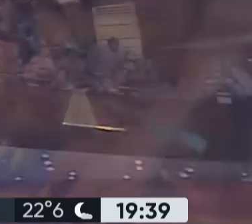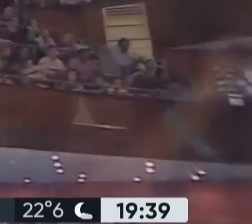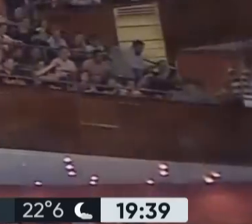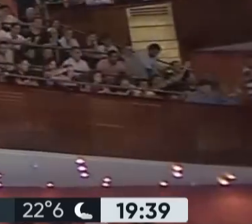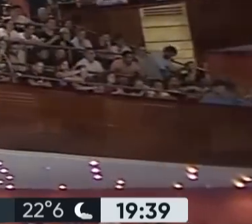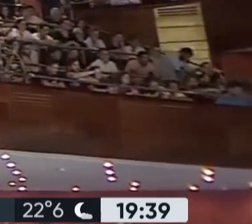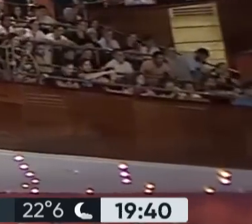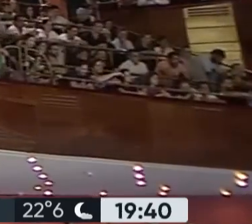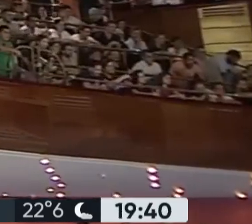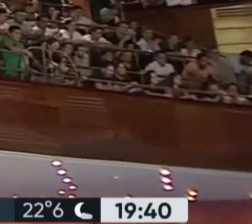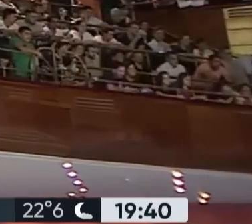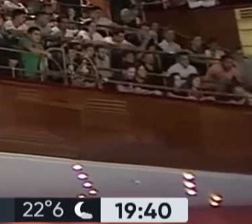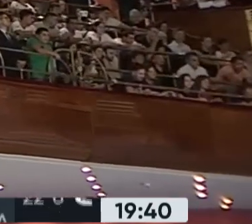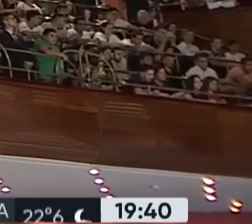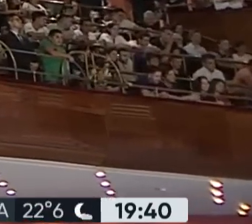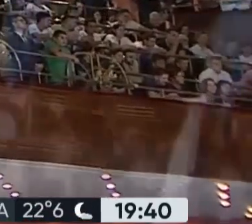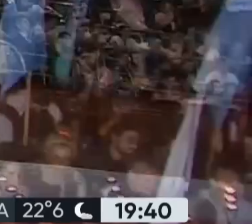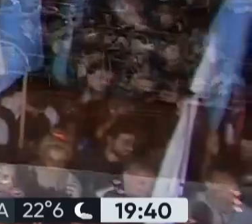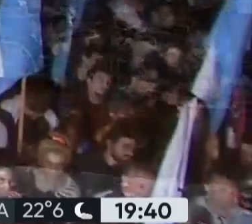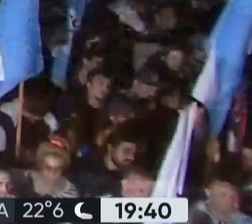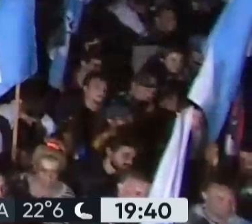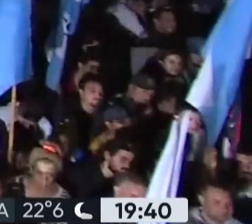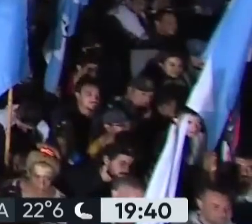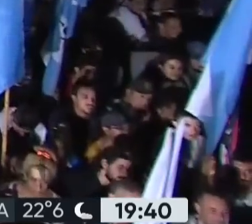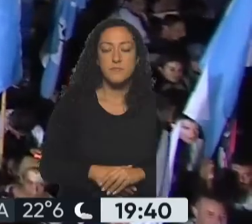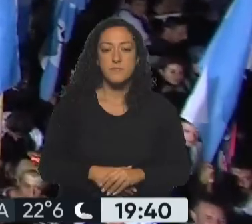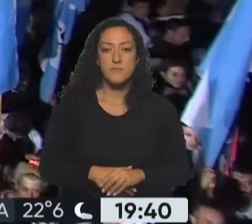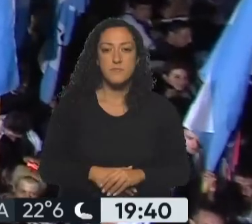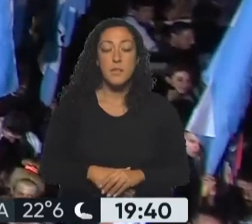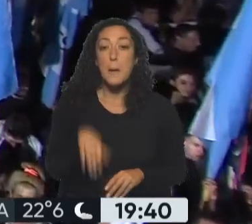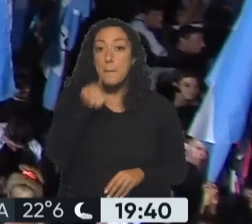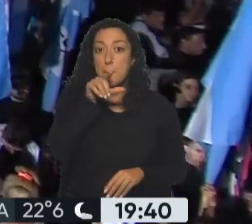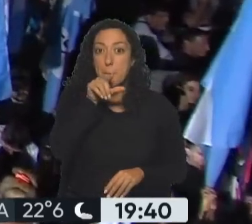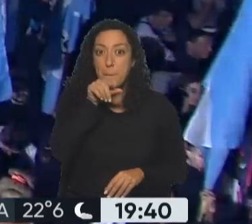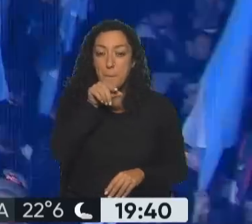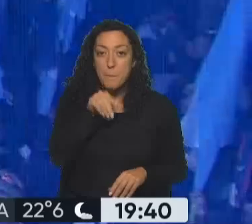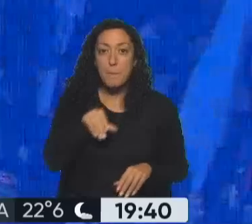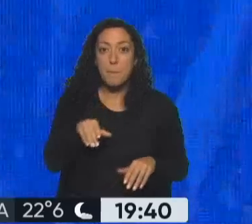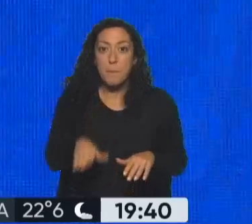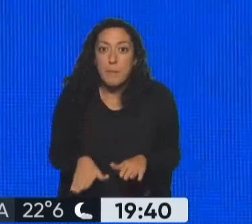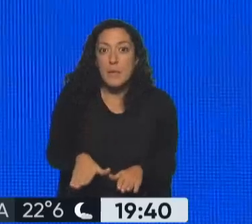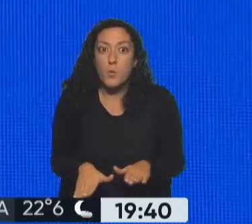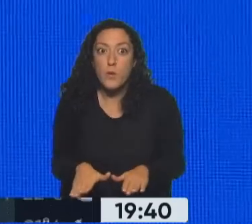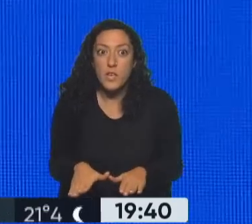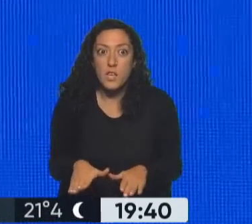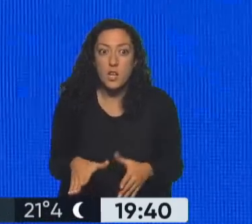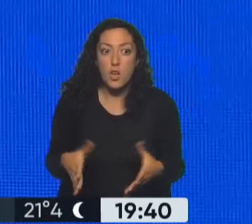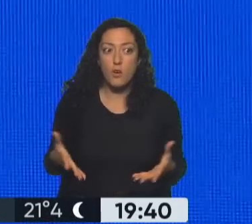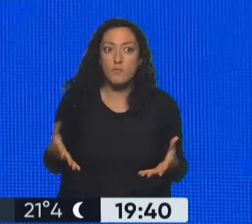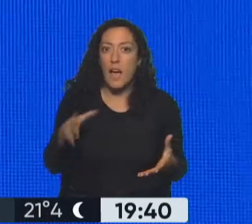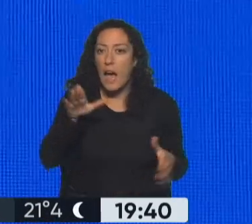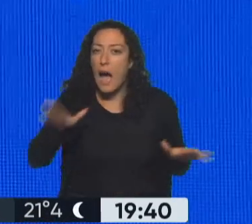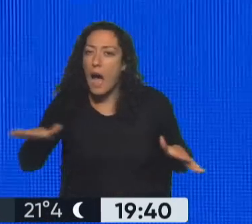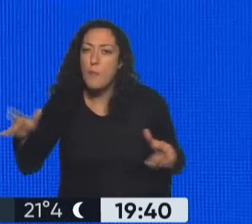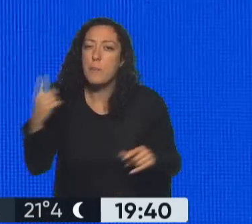Es cierto, estas aves, el pingüino también es un ave, pero es un ave colectiva, de grupo, de